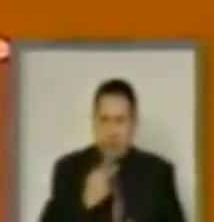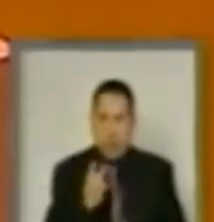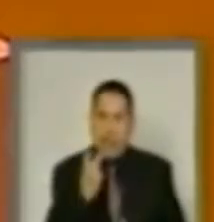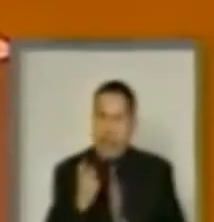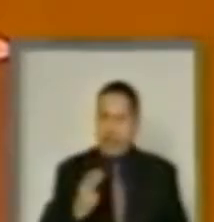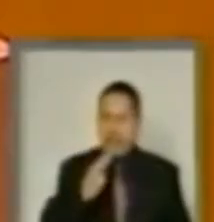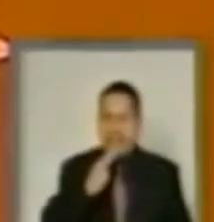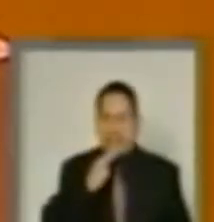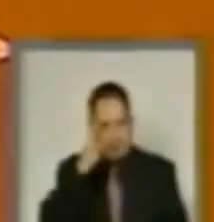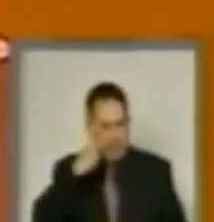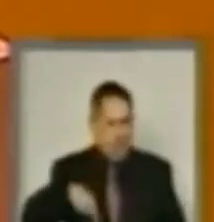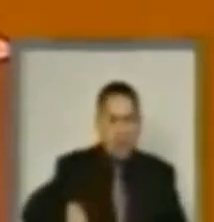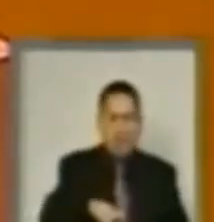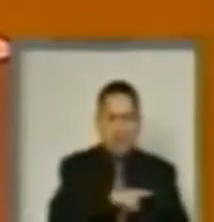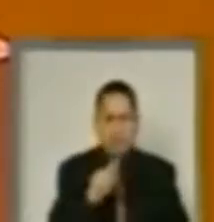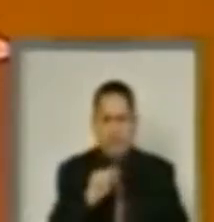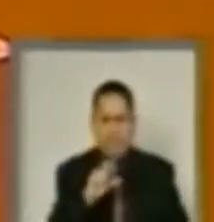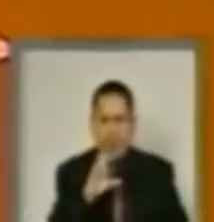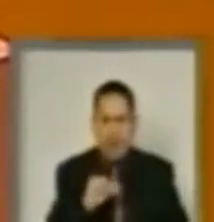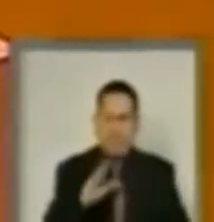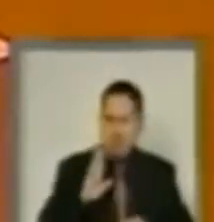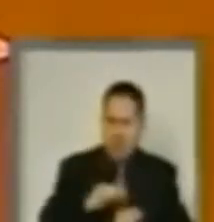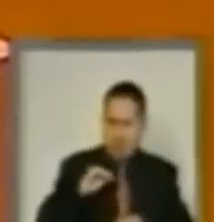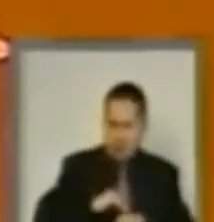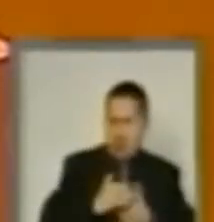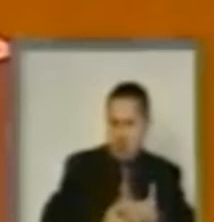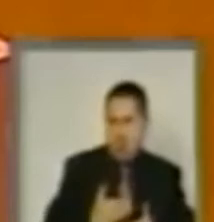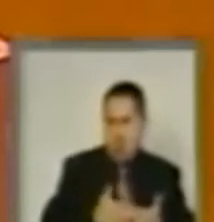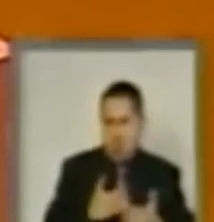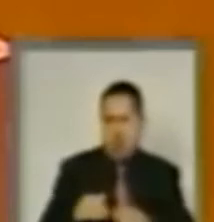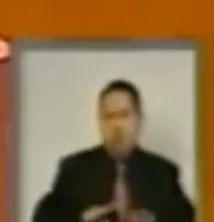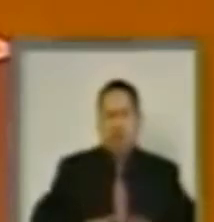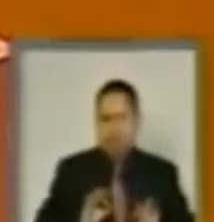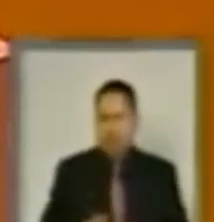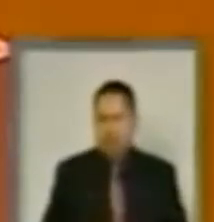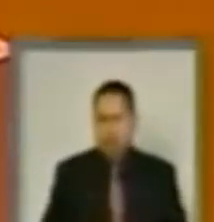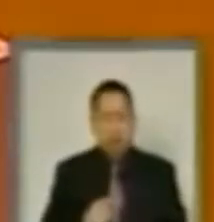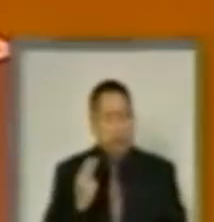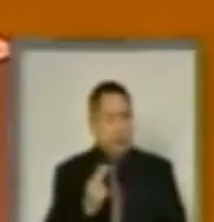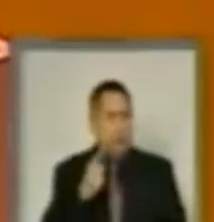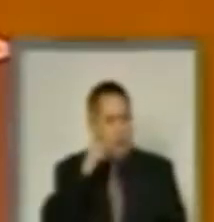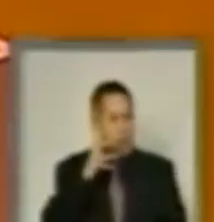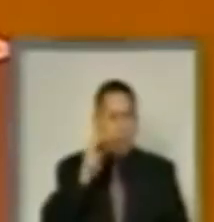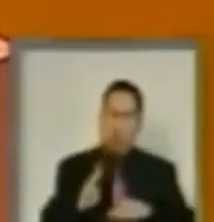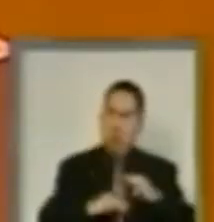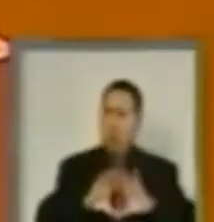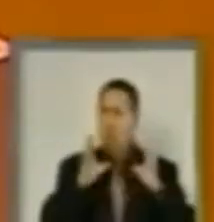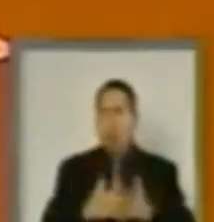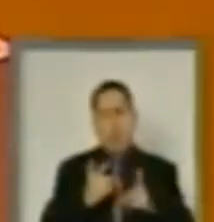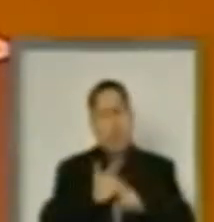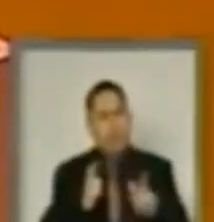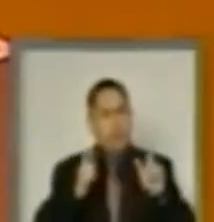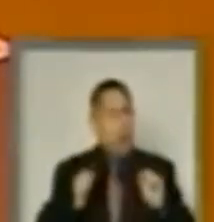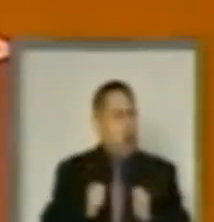de inmediato yo sin trudeau y su comitiva se trasladaron al patio del federalismo donde fueron recibidos por los acordes de la banda de guerra del colegio militar